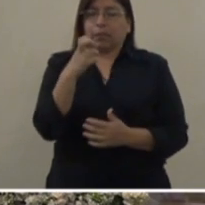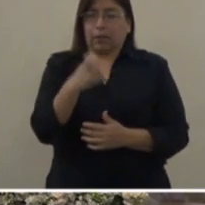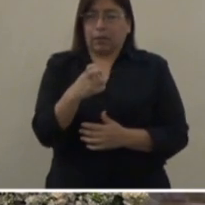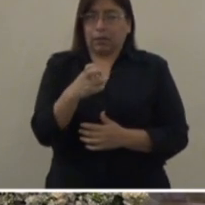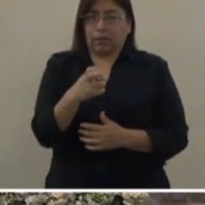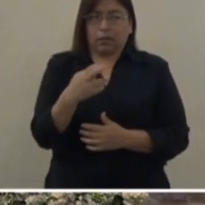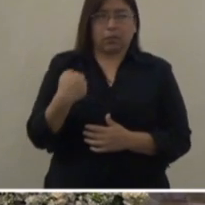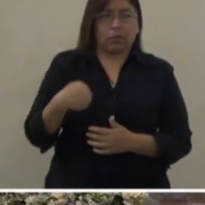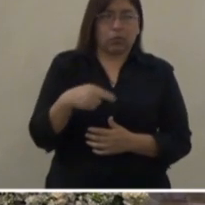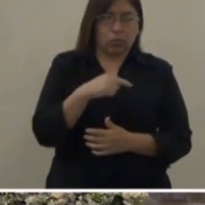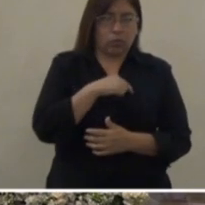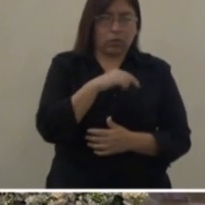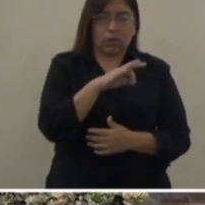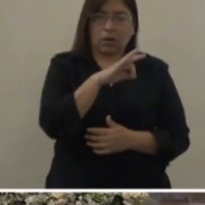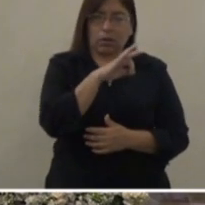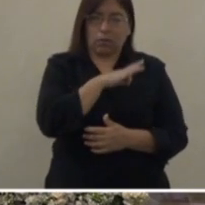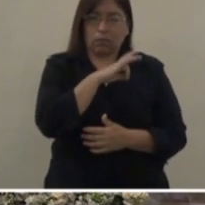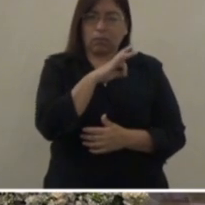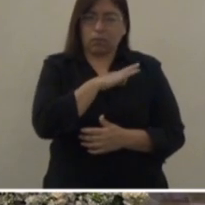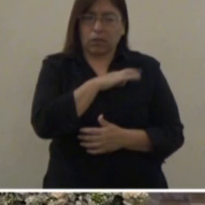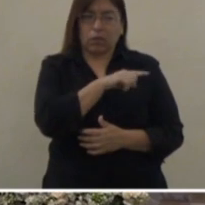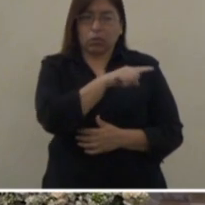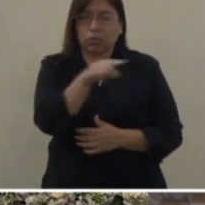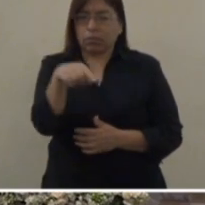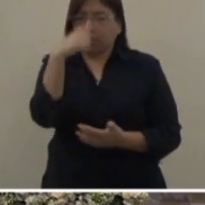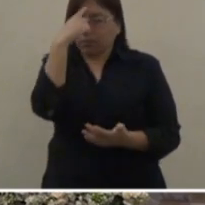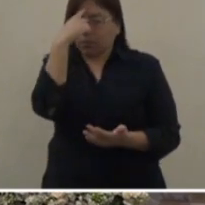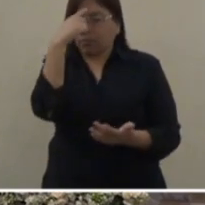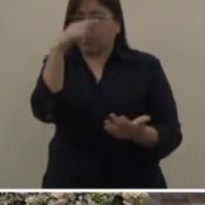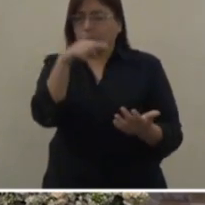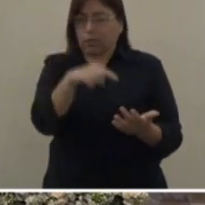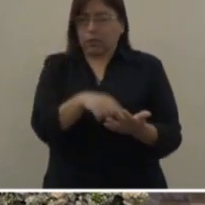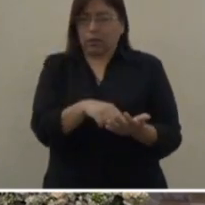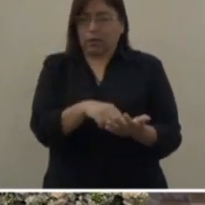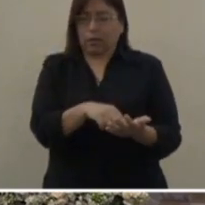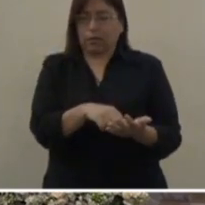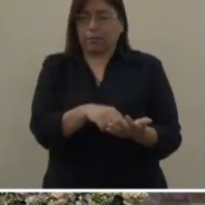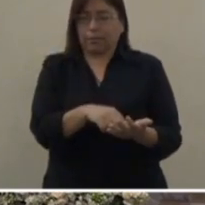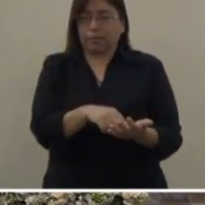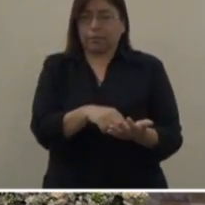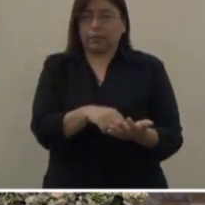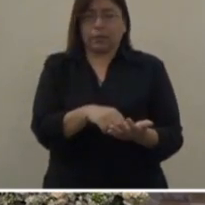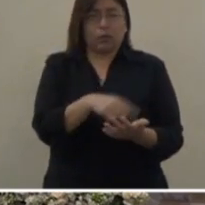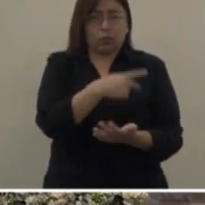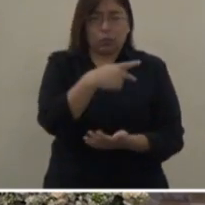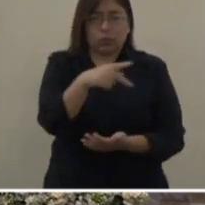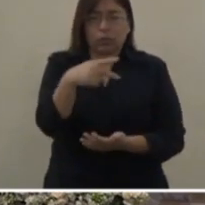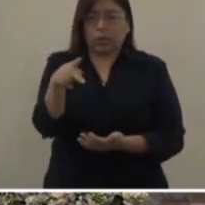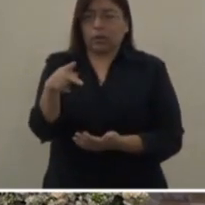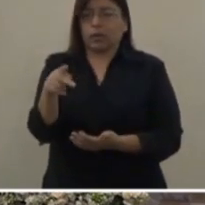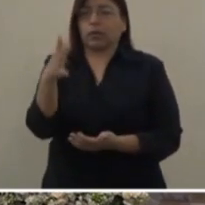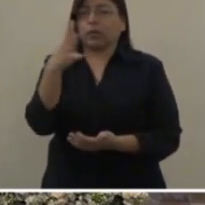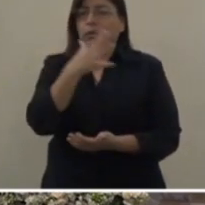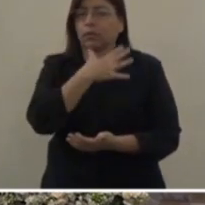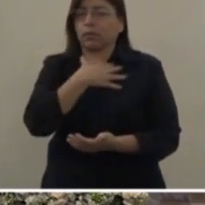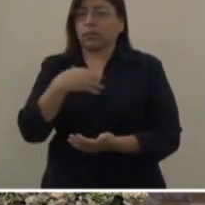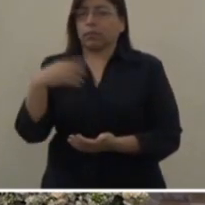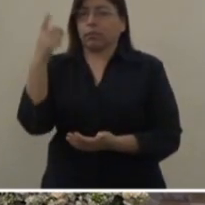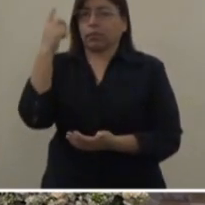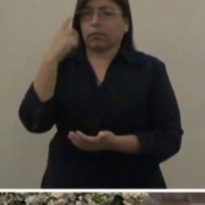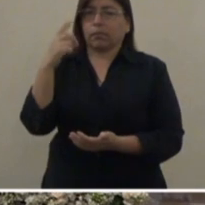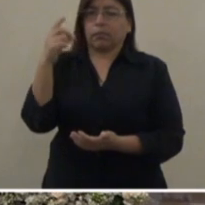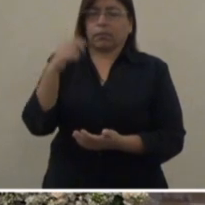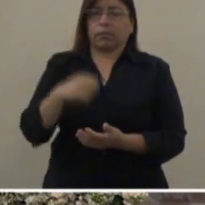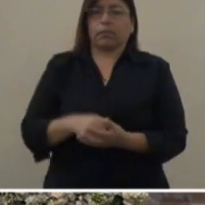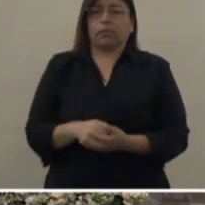nuestra fe. El que cree que Jesús es el Hijo de Dios y pone su confianza en